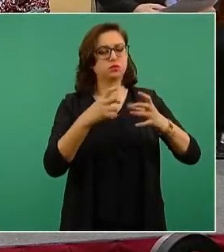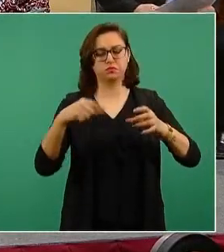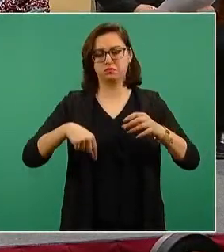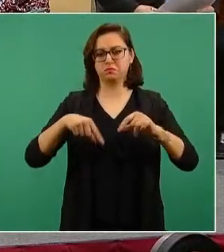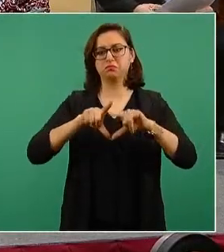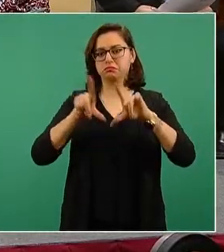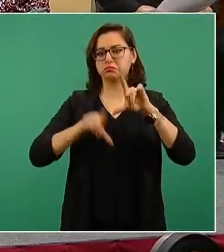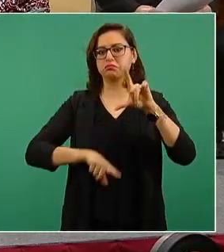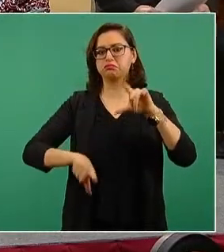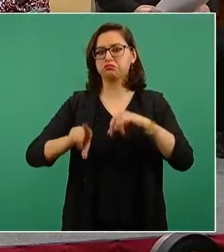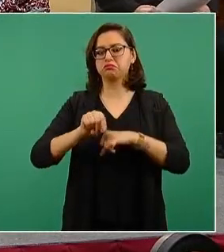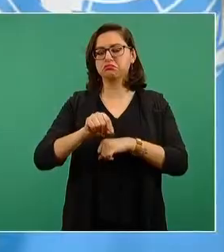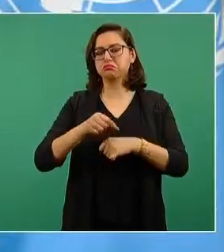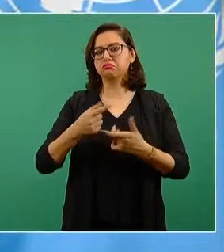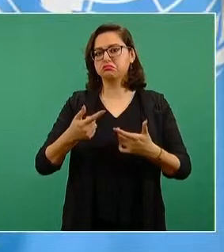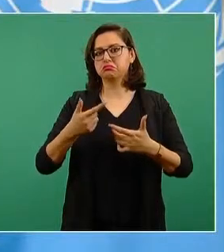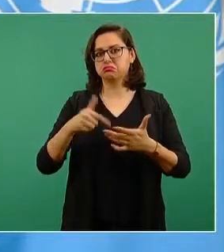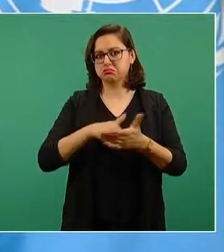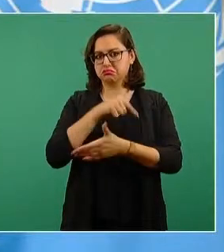Estamos